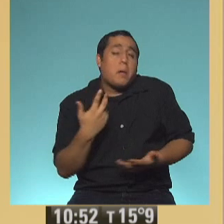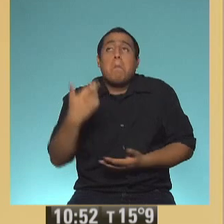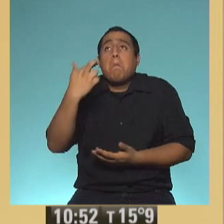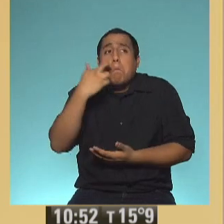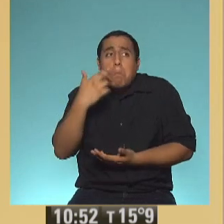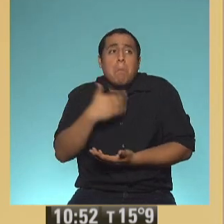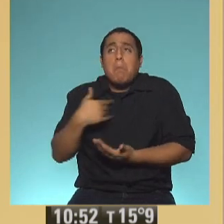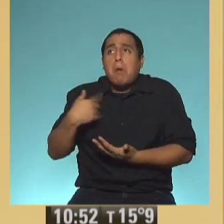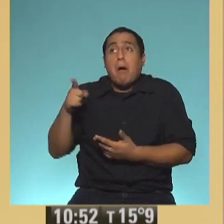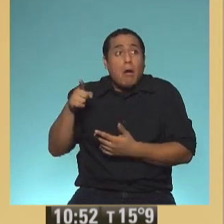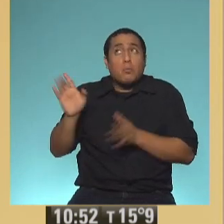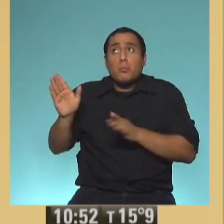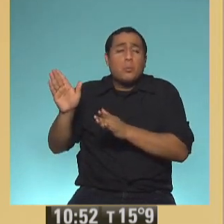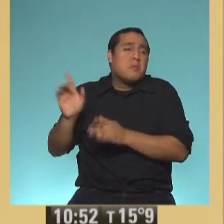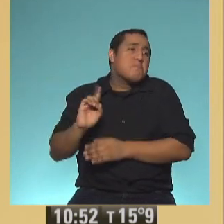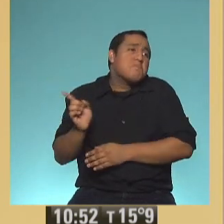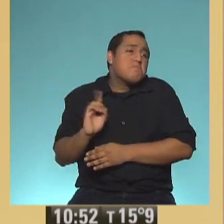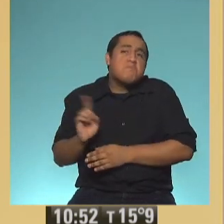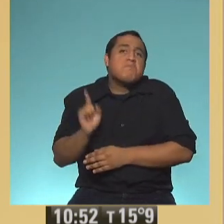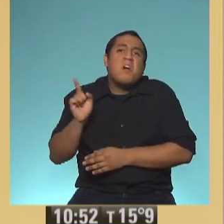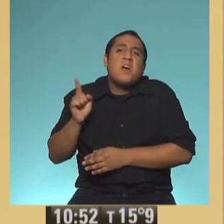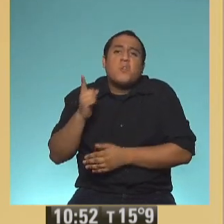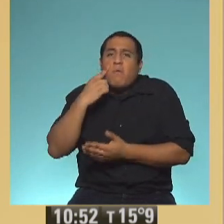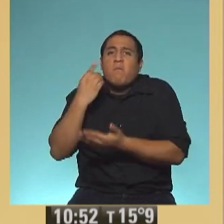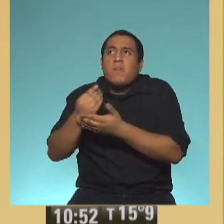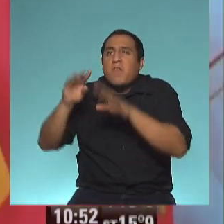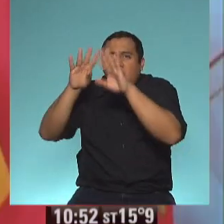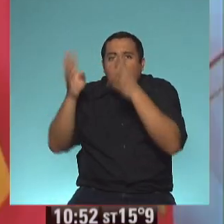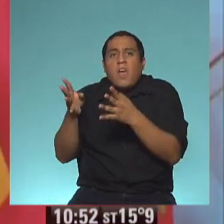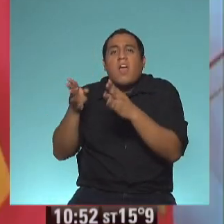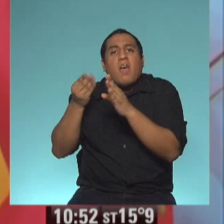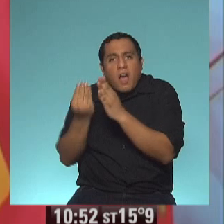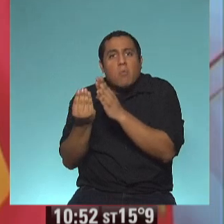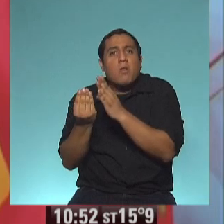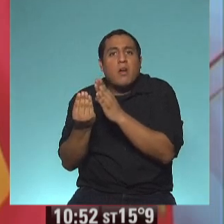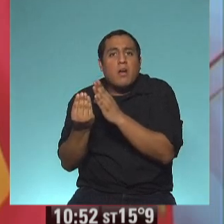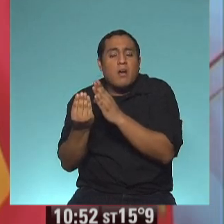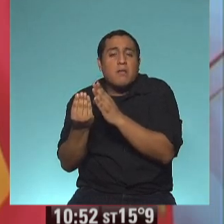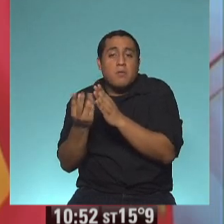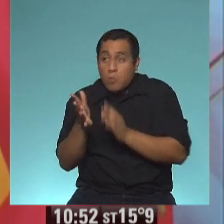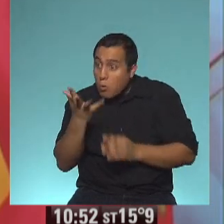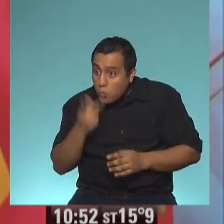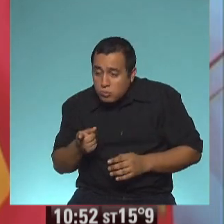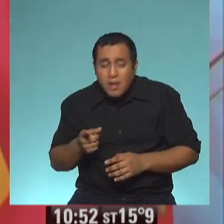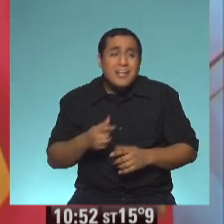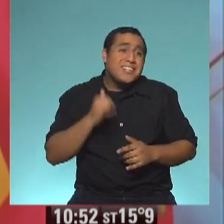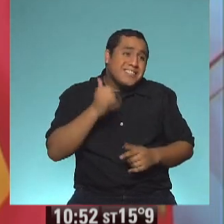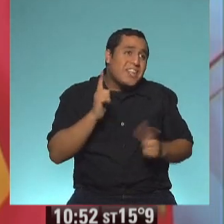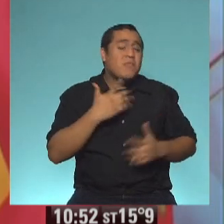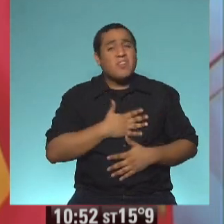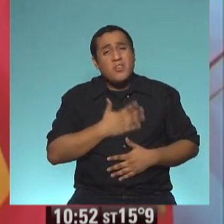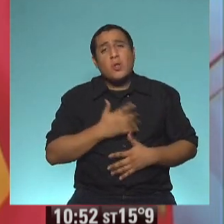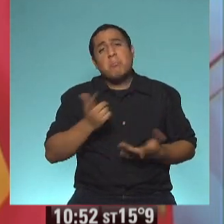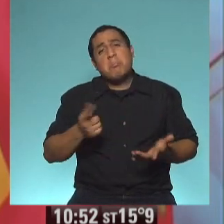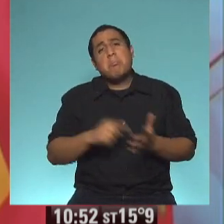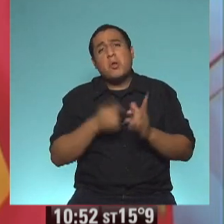nunca fueron muy voladores vivieron mucho tiempo en la jaula y si es divertido pero me da mucha